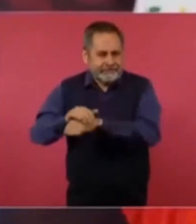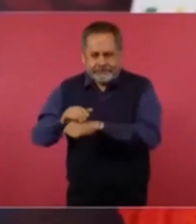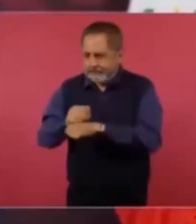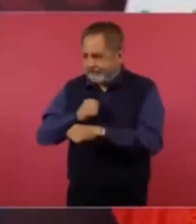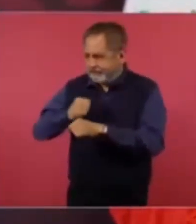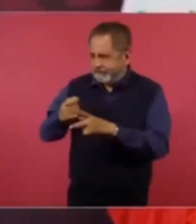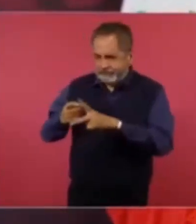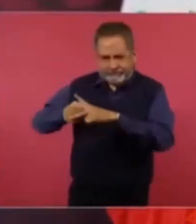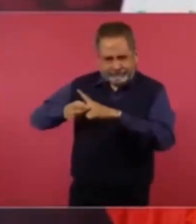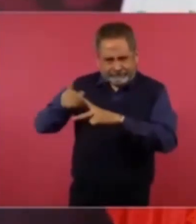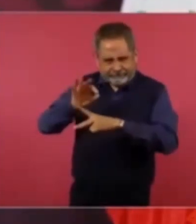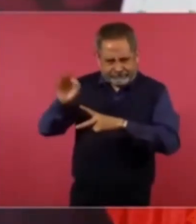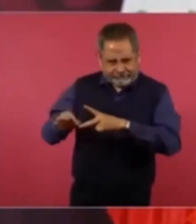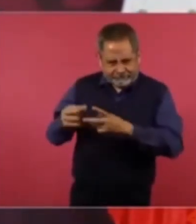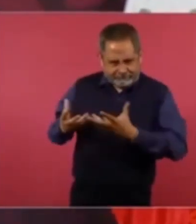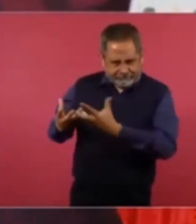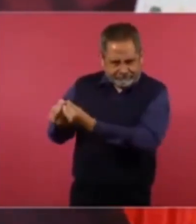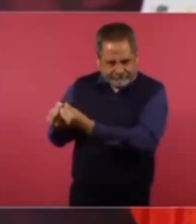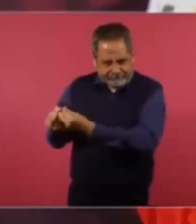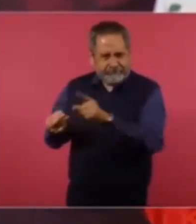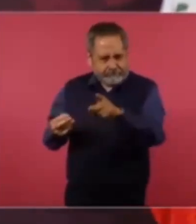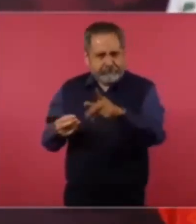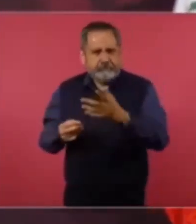pues ¿quiénes quedaban?